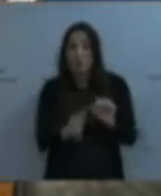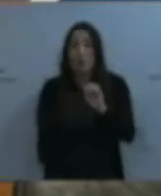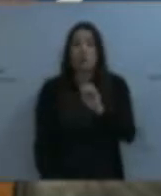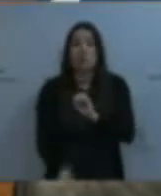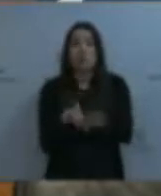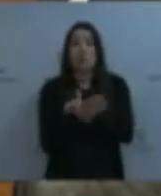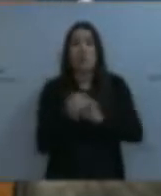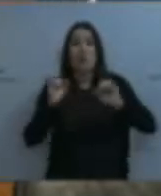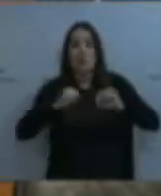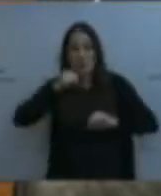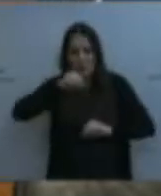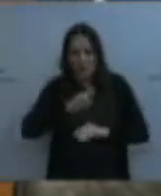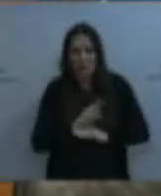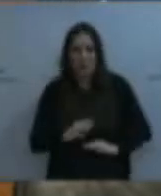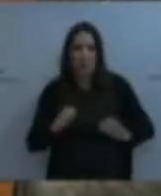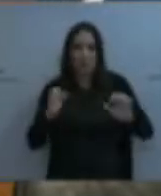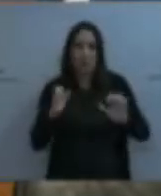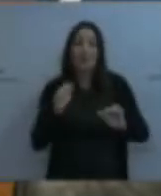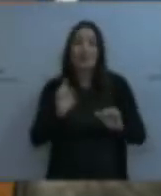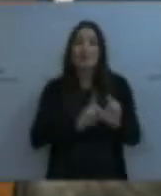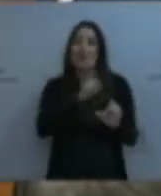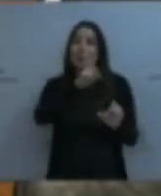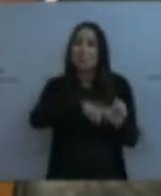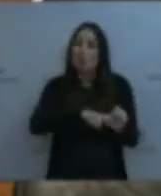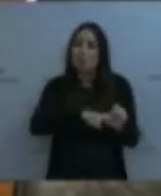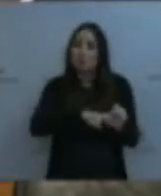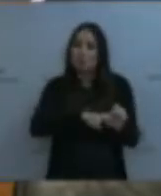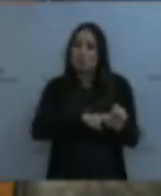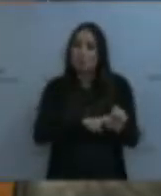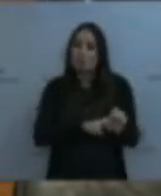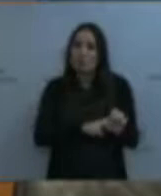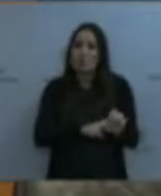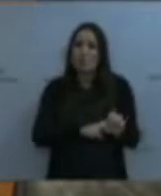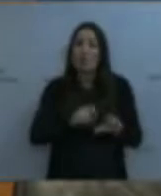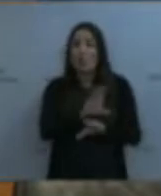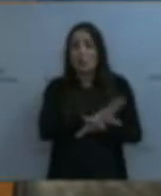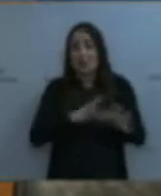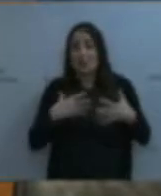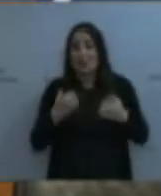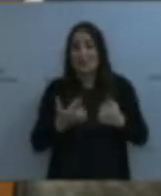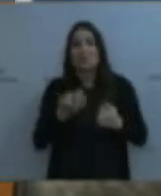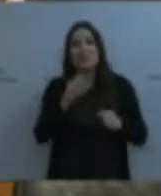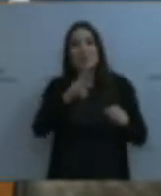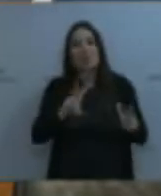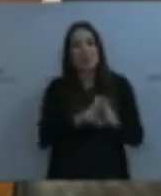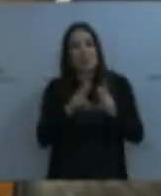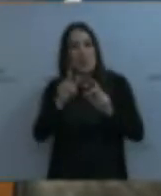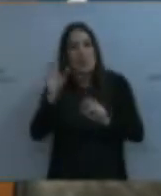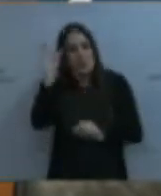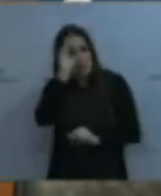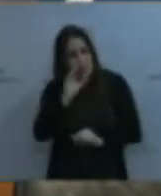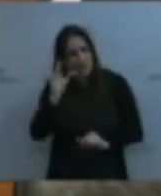por acuerdo de este Parlamento y en el que participan, junto con la Administración Sanitaria, sociedades científicas,